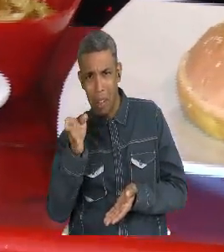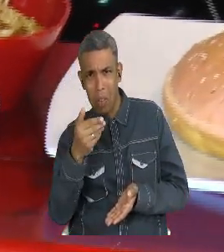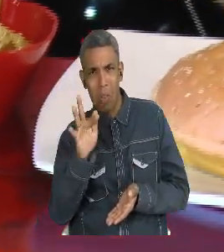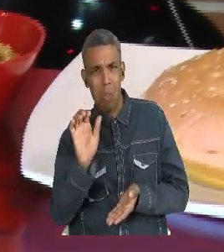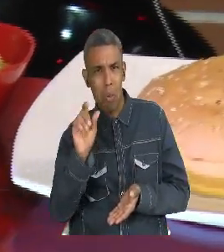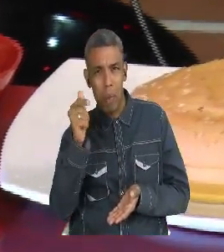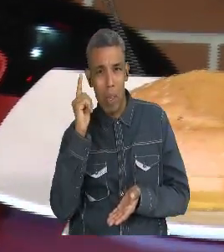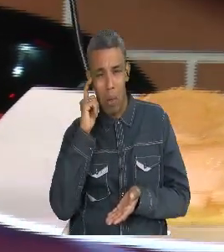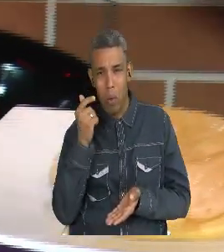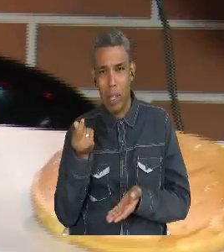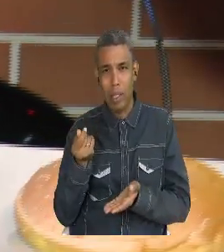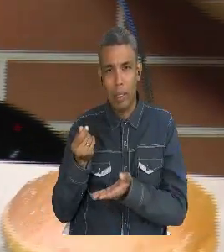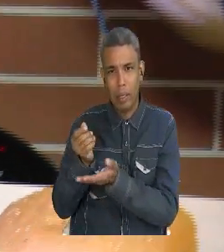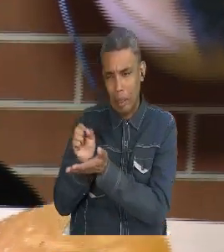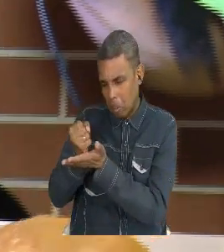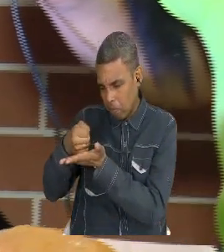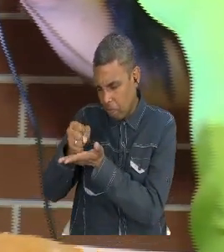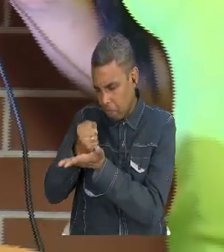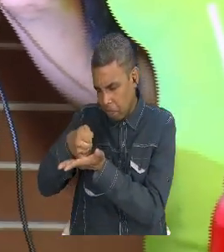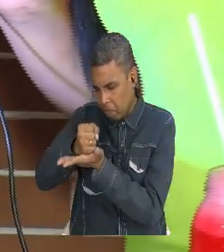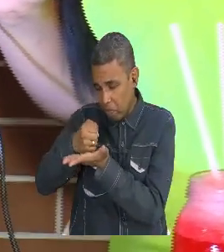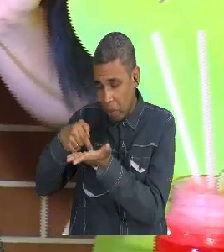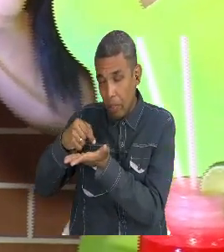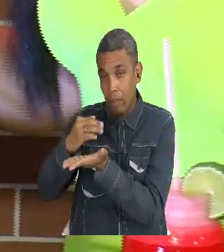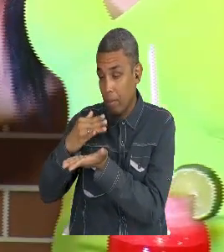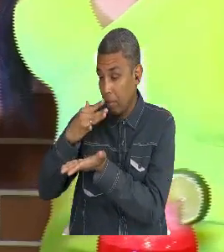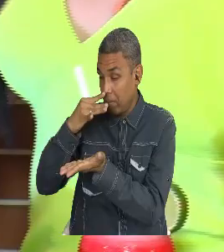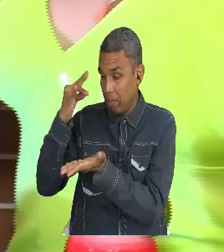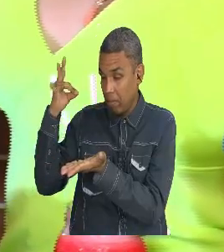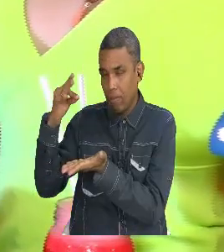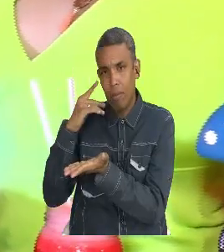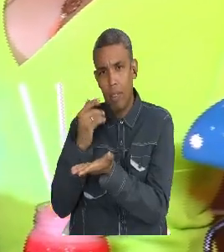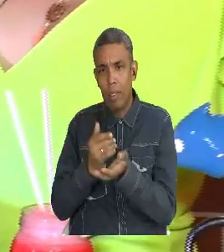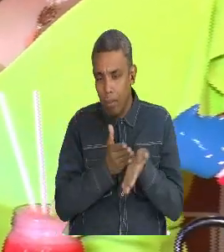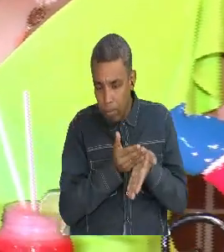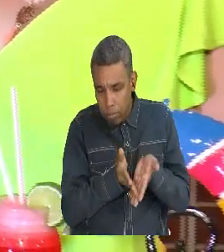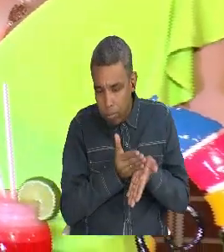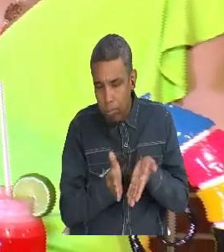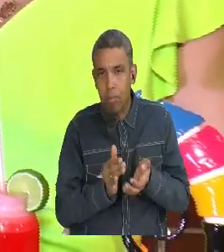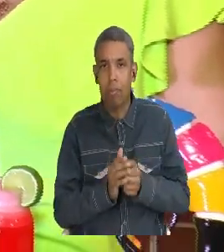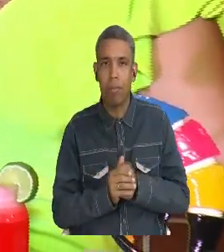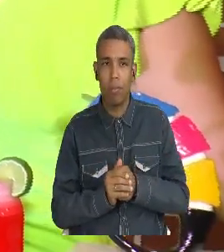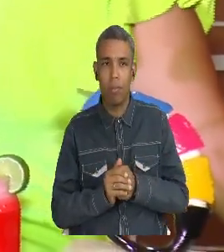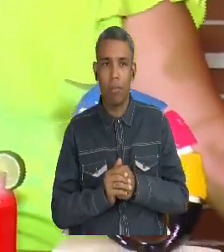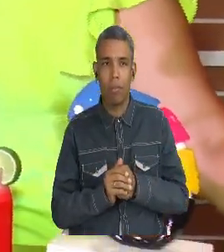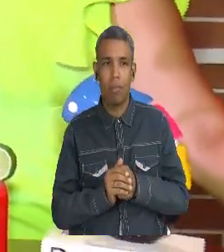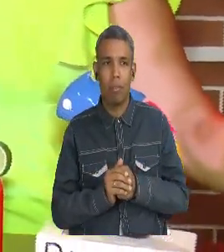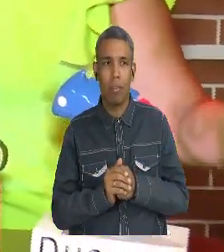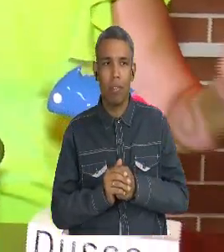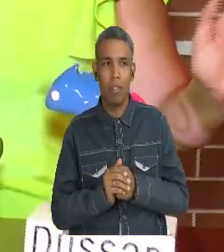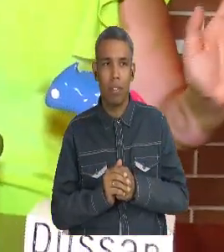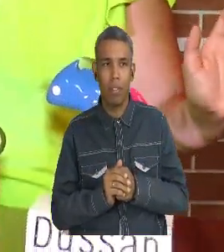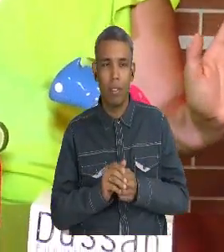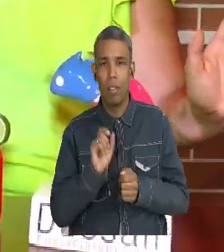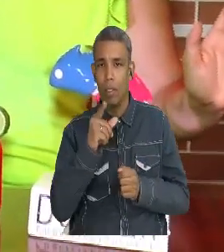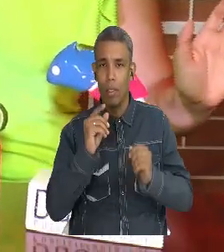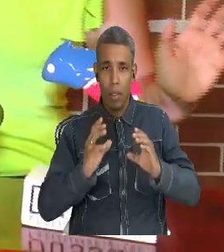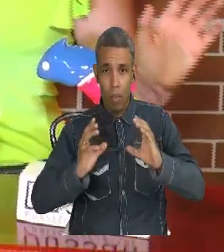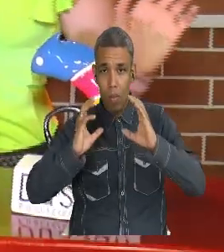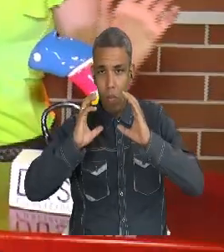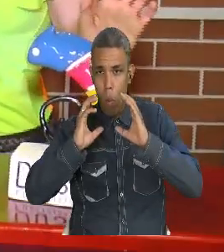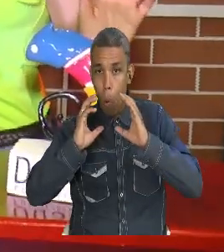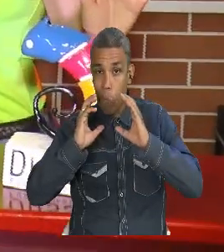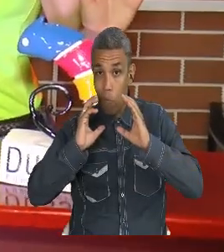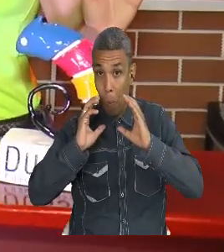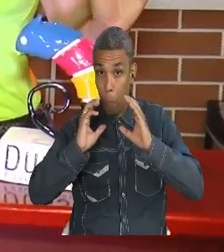a la parrilla. Bueno, ¿dietético o no dietético? 50 y 50. Bueno, entonces es una comida, lo podemos